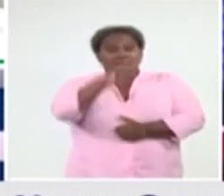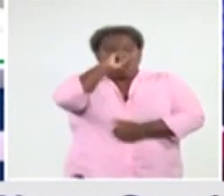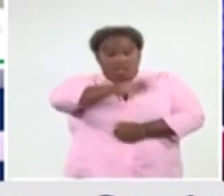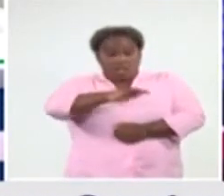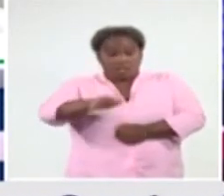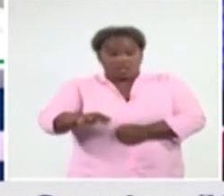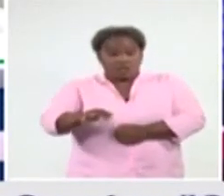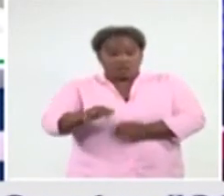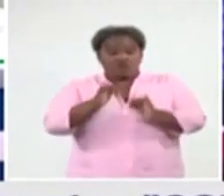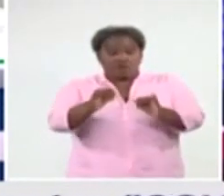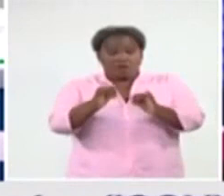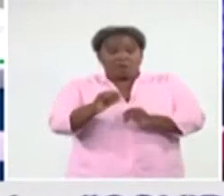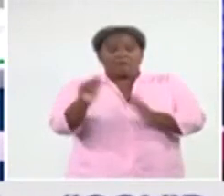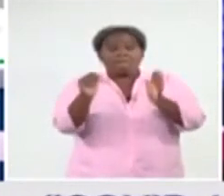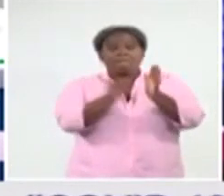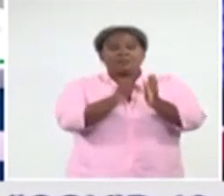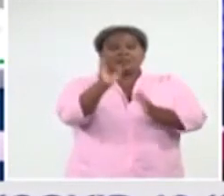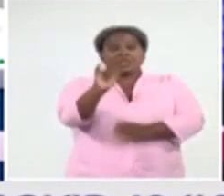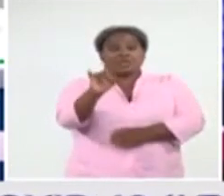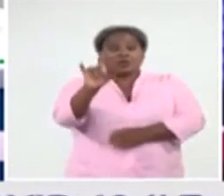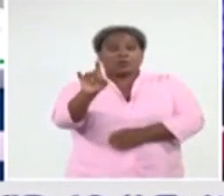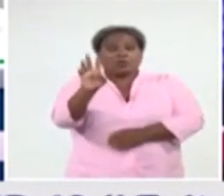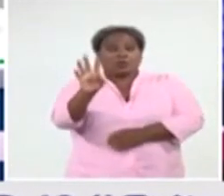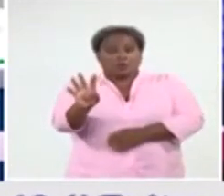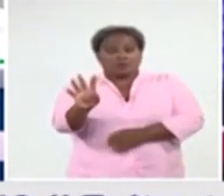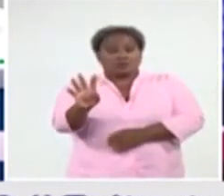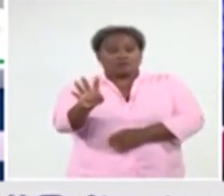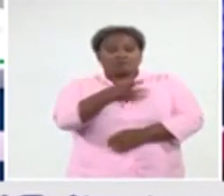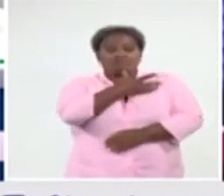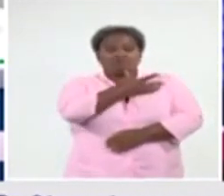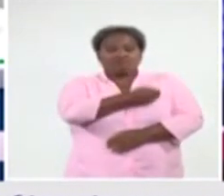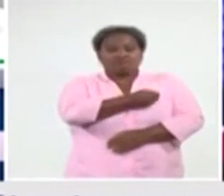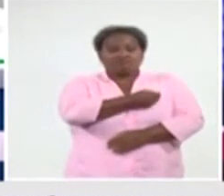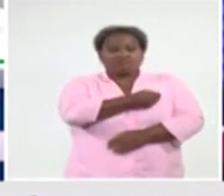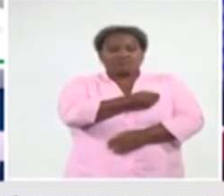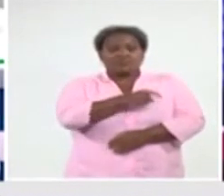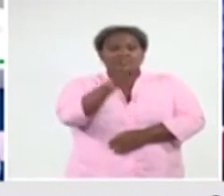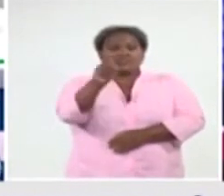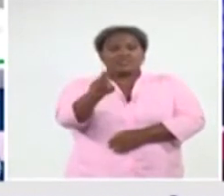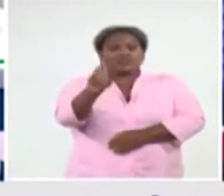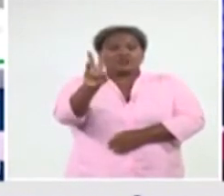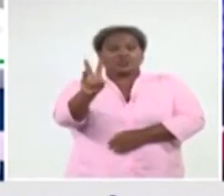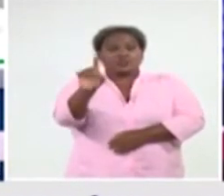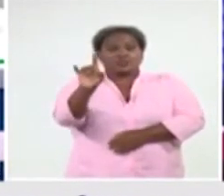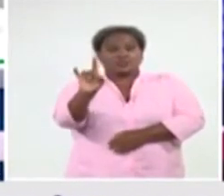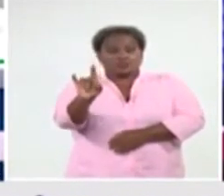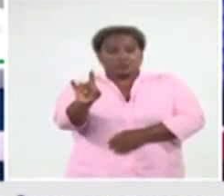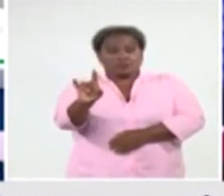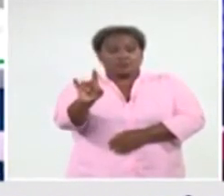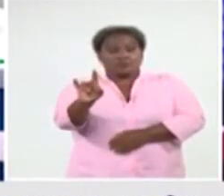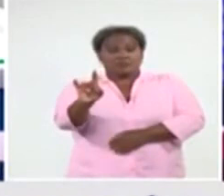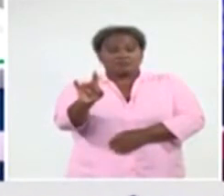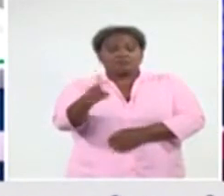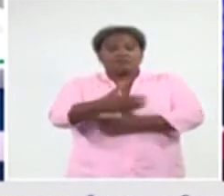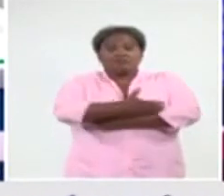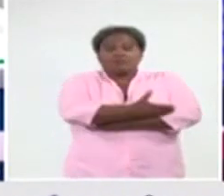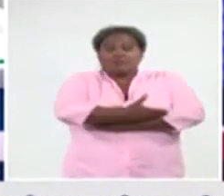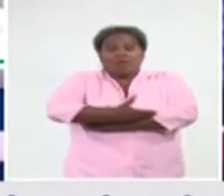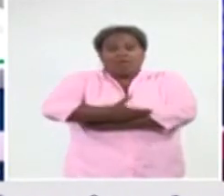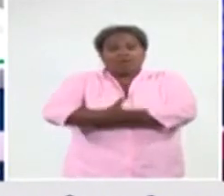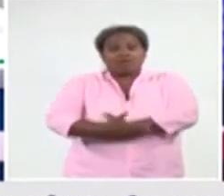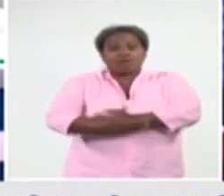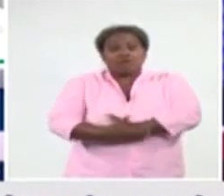reportan 1.694, lamentablemente 139 son lactantes y